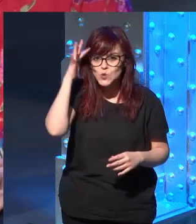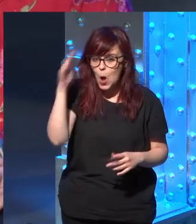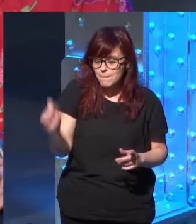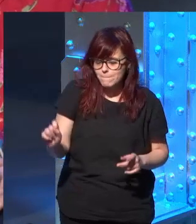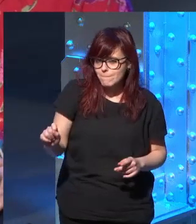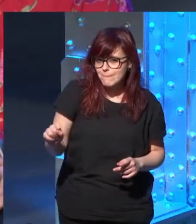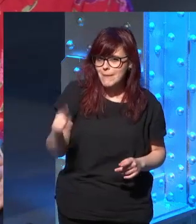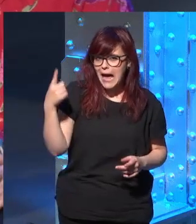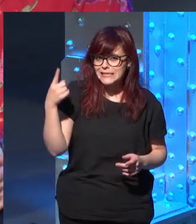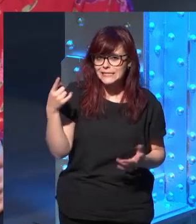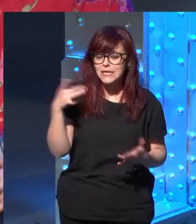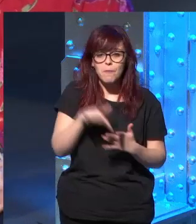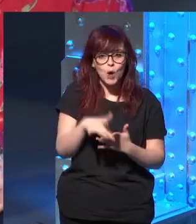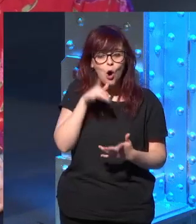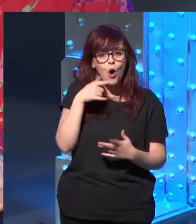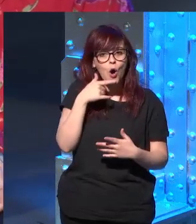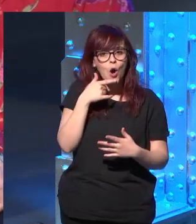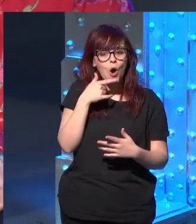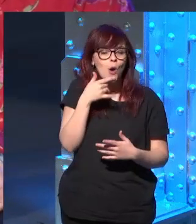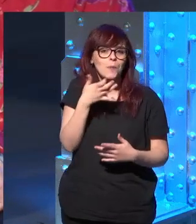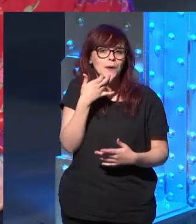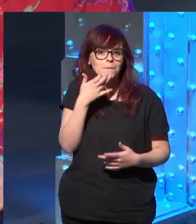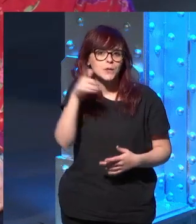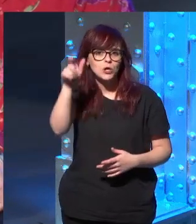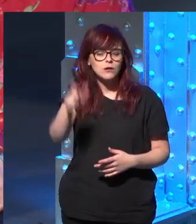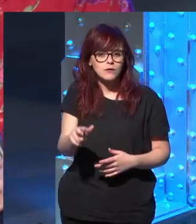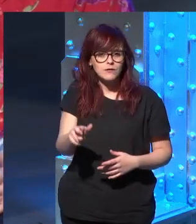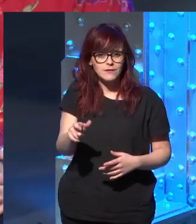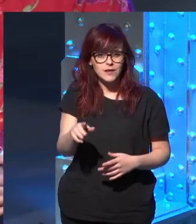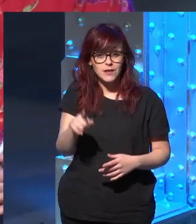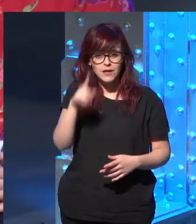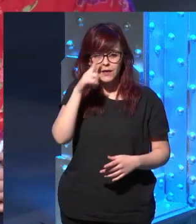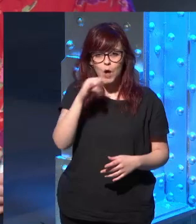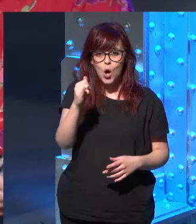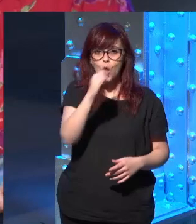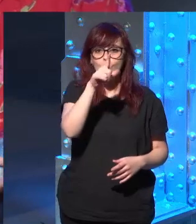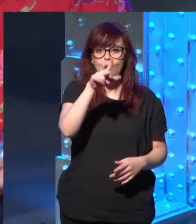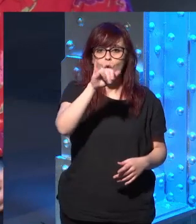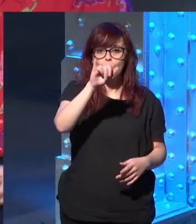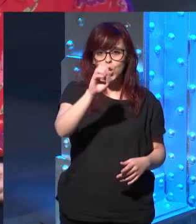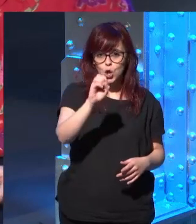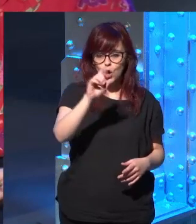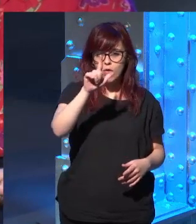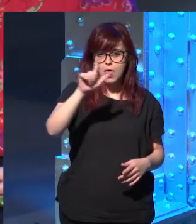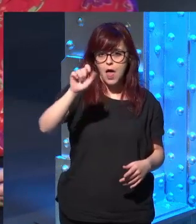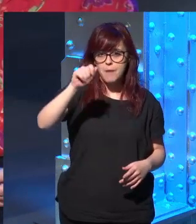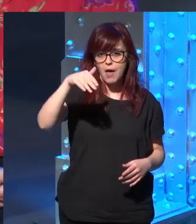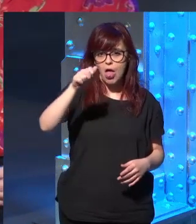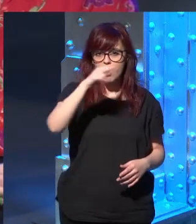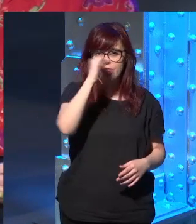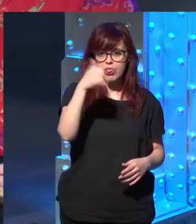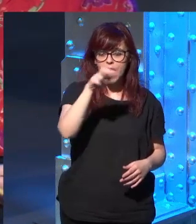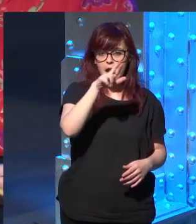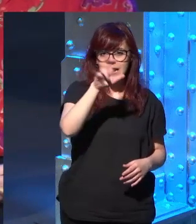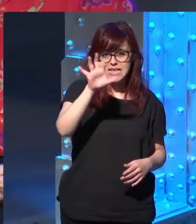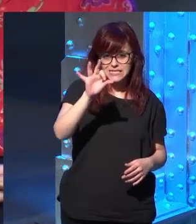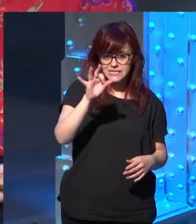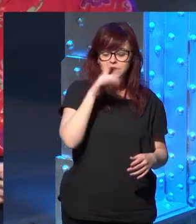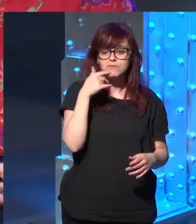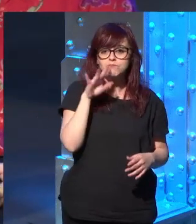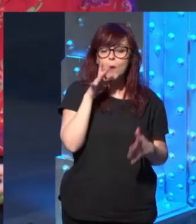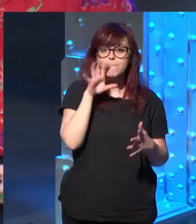porque la he escrito yo por ejemplo cuando Julio Llamazares habló de mi libro en la segunda página del País,